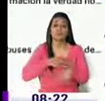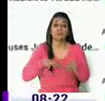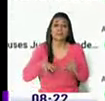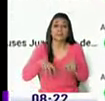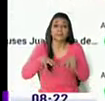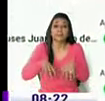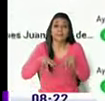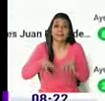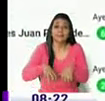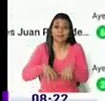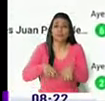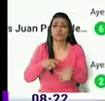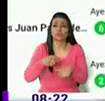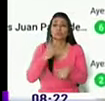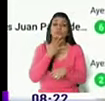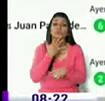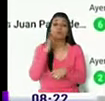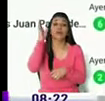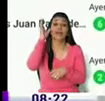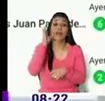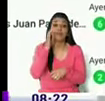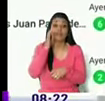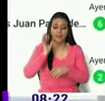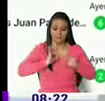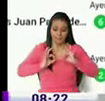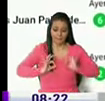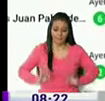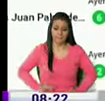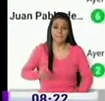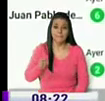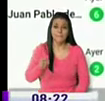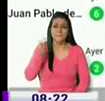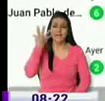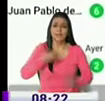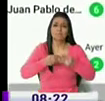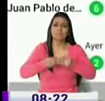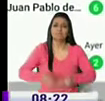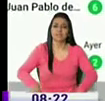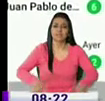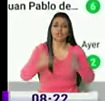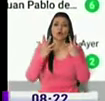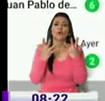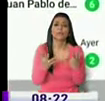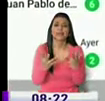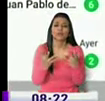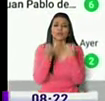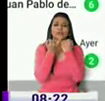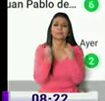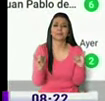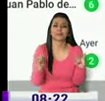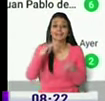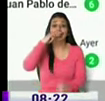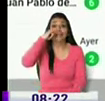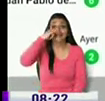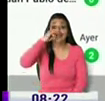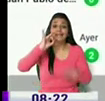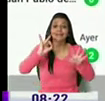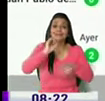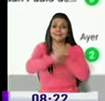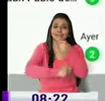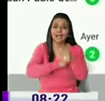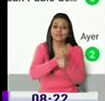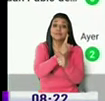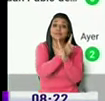de perrita Pitbull, color café con manchas blancas, perdida en el sector de Obrero Independiente. Su dueña es una niña especial de 7 años. Está muy triste,